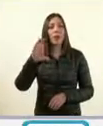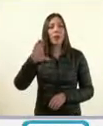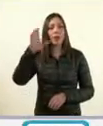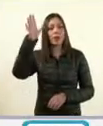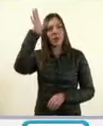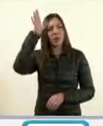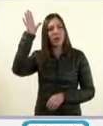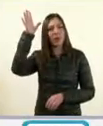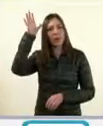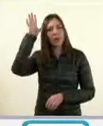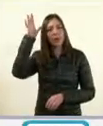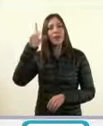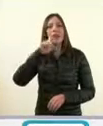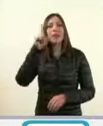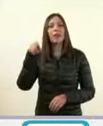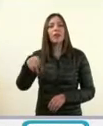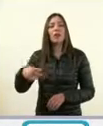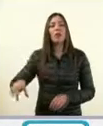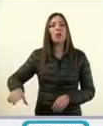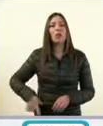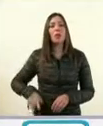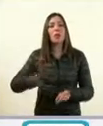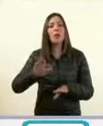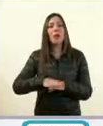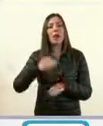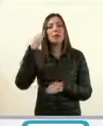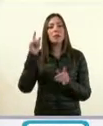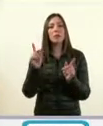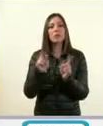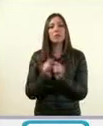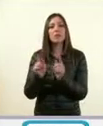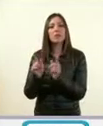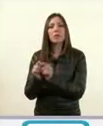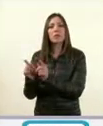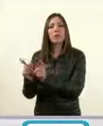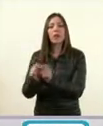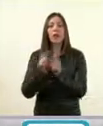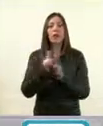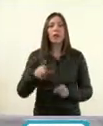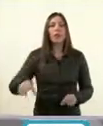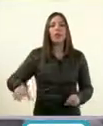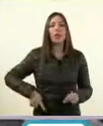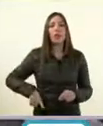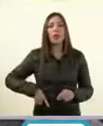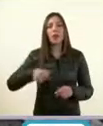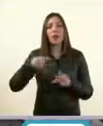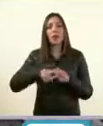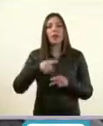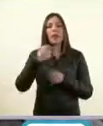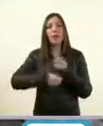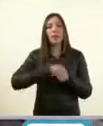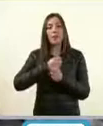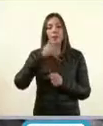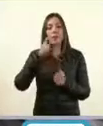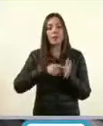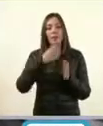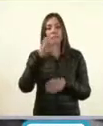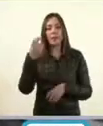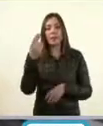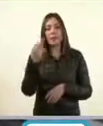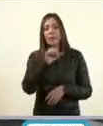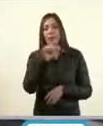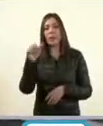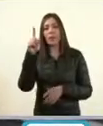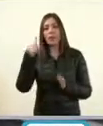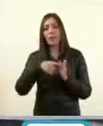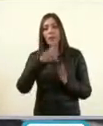más, y serán los periodos de gobierno más cortos dentro de los 12 gobernantes que tuvo la fundación desde 1325 hasta 1521.